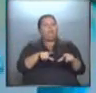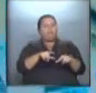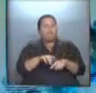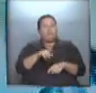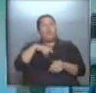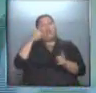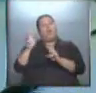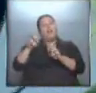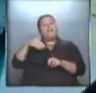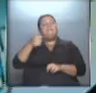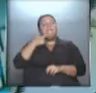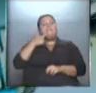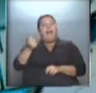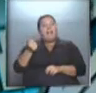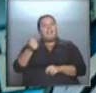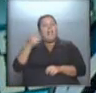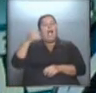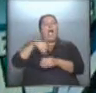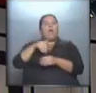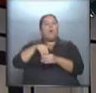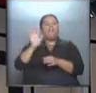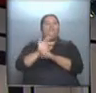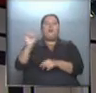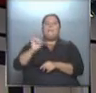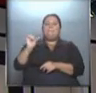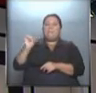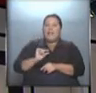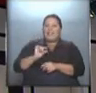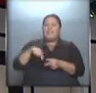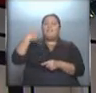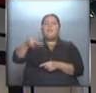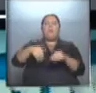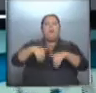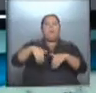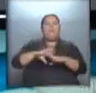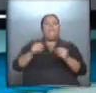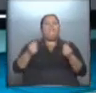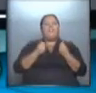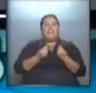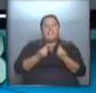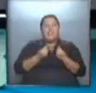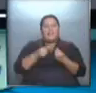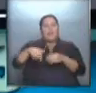en el caso de Massa va con muchos prestados. ¿Qué va a pasar después de las elecciones